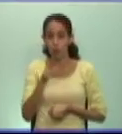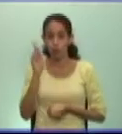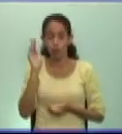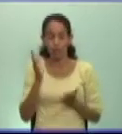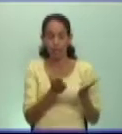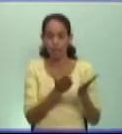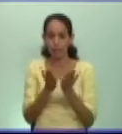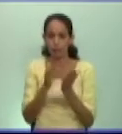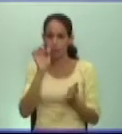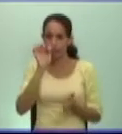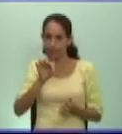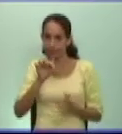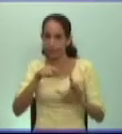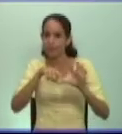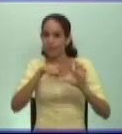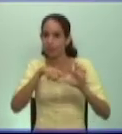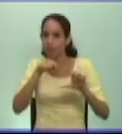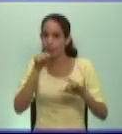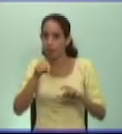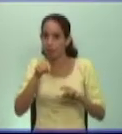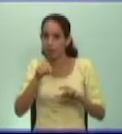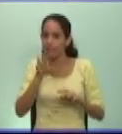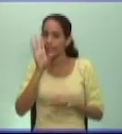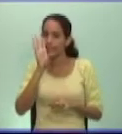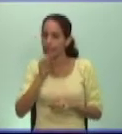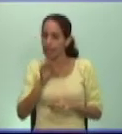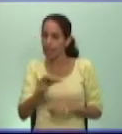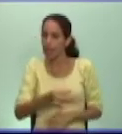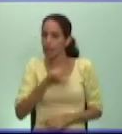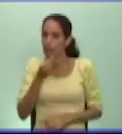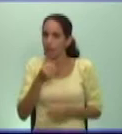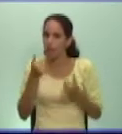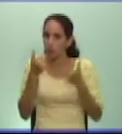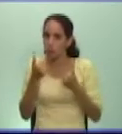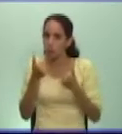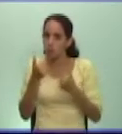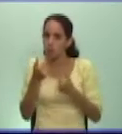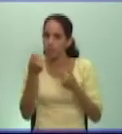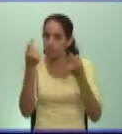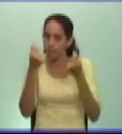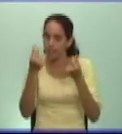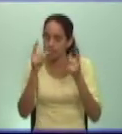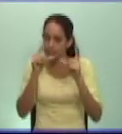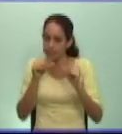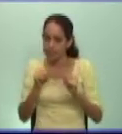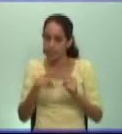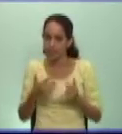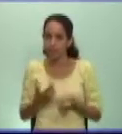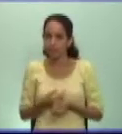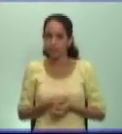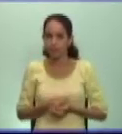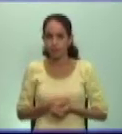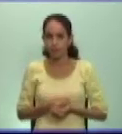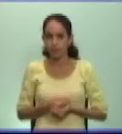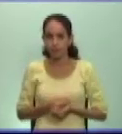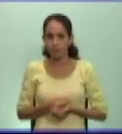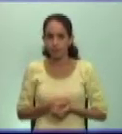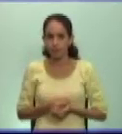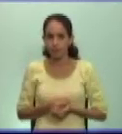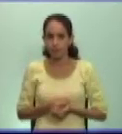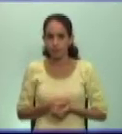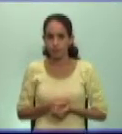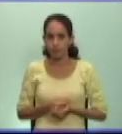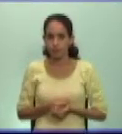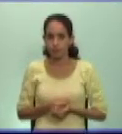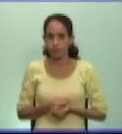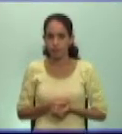recuerden que definimos lo que es una crisis estructural, vimos particularidades para que ustedes pudieran demostrar cuando hablamos